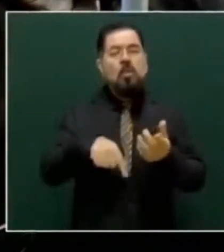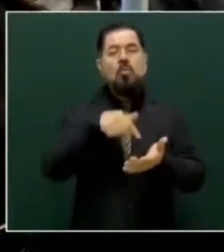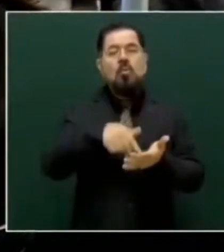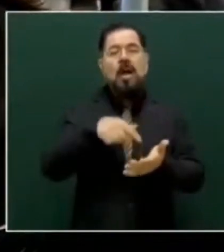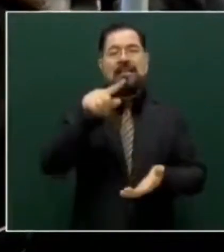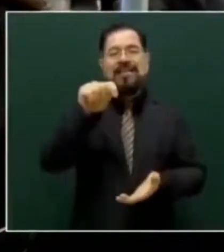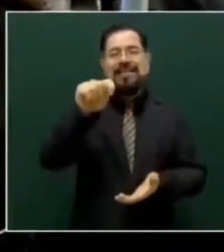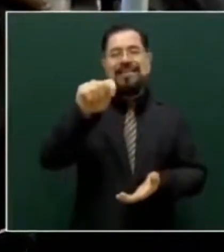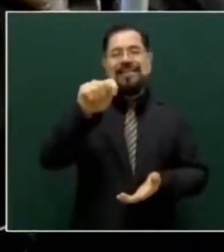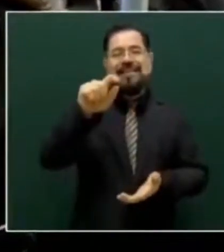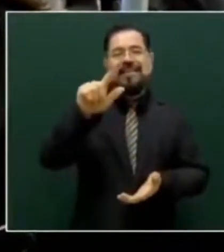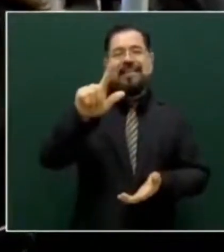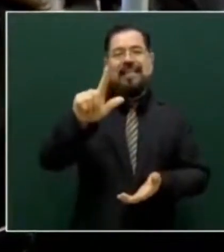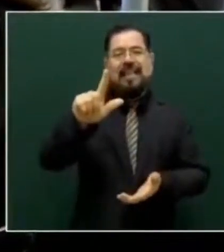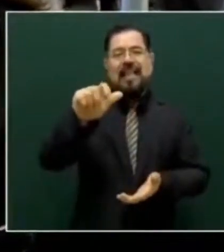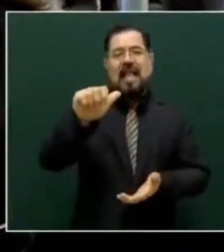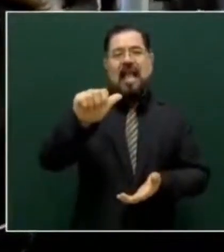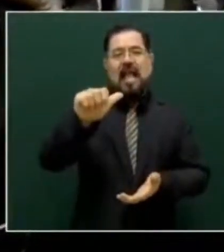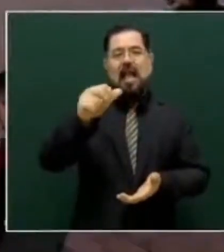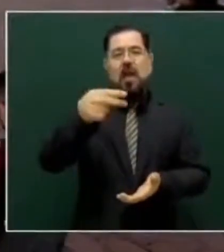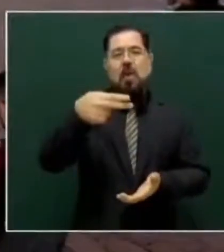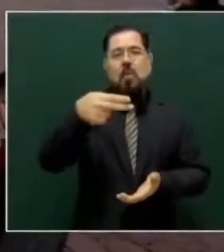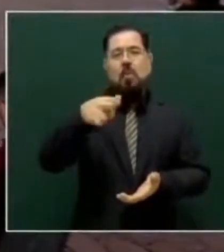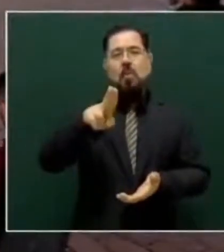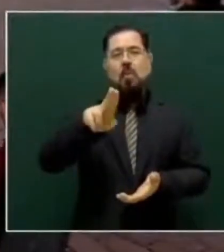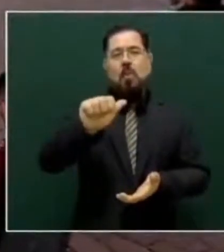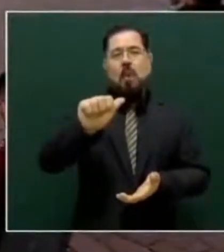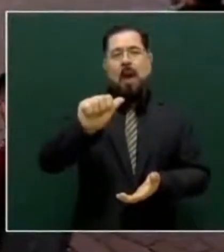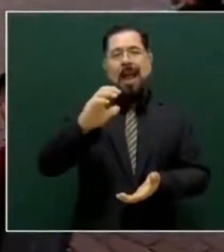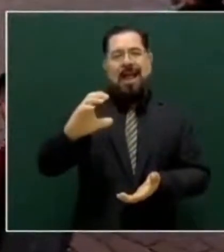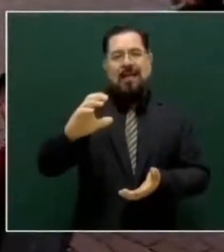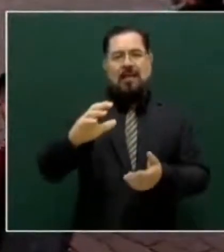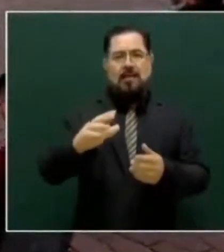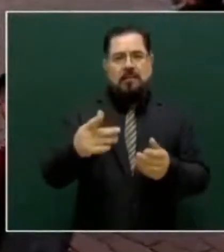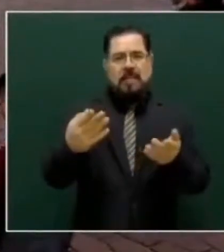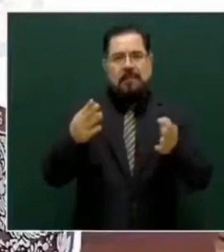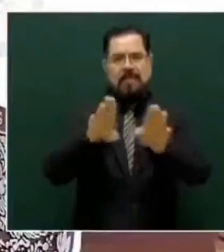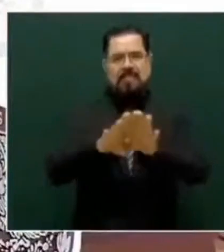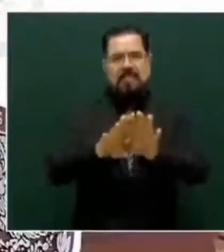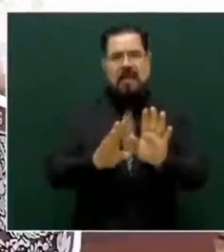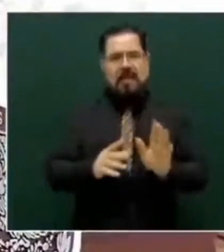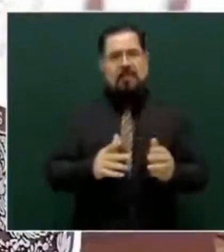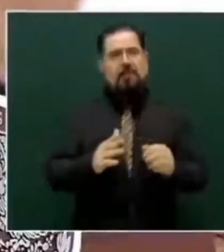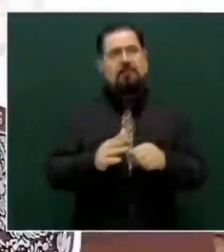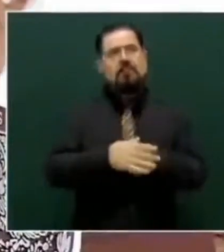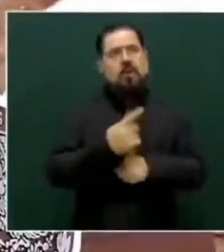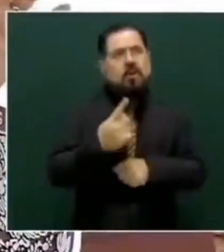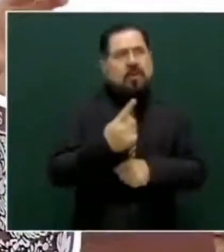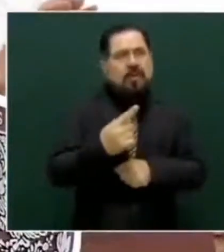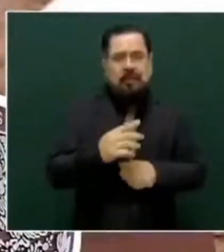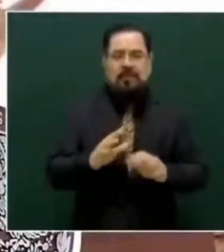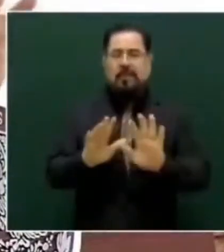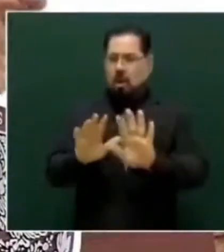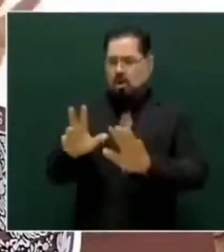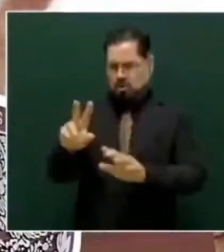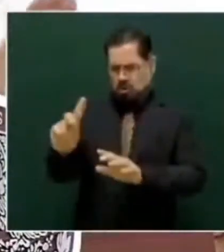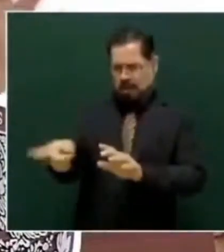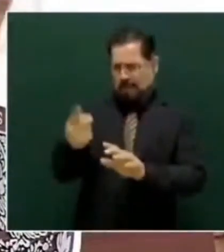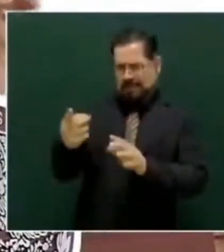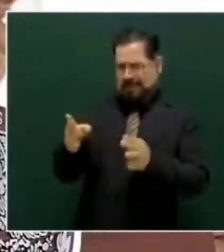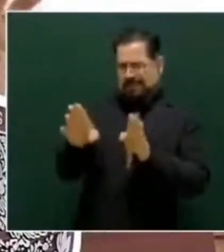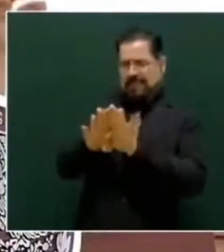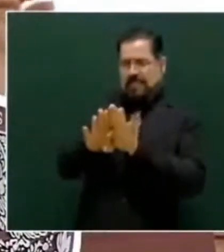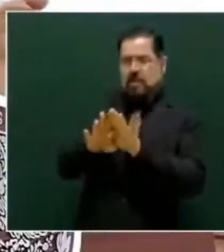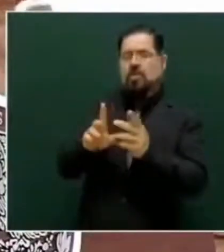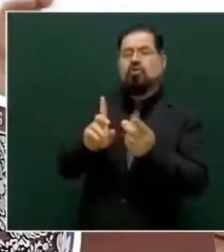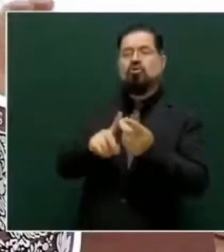cerrar esa oficina temporal en Tláhuac? No se está cerrando. Ahorita en este momento tenemos una en Tláhuac y otra en el